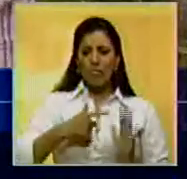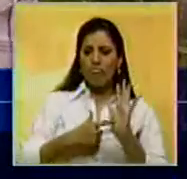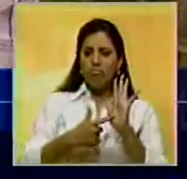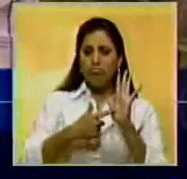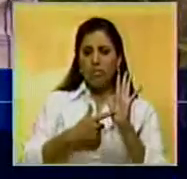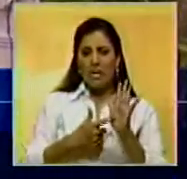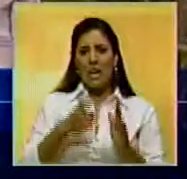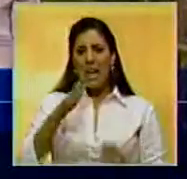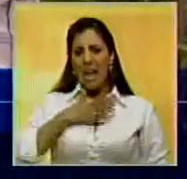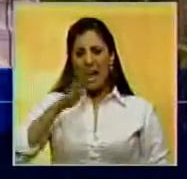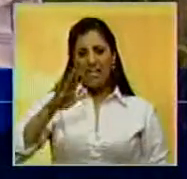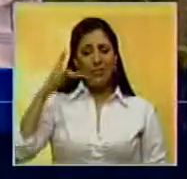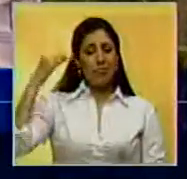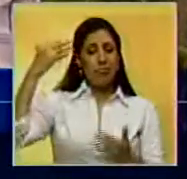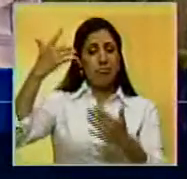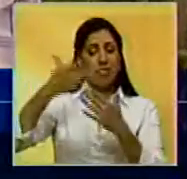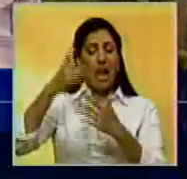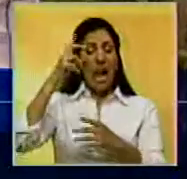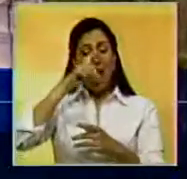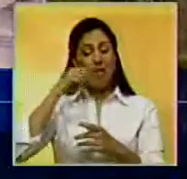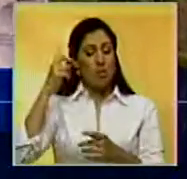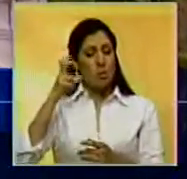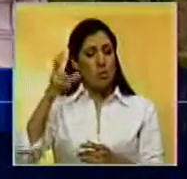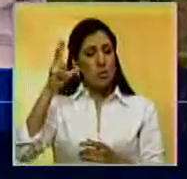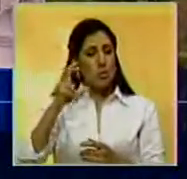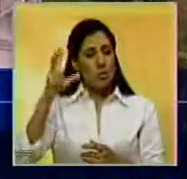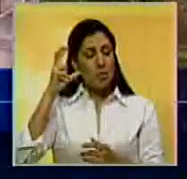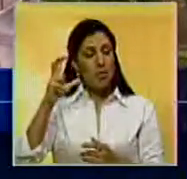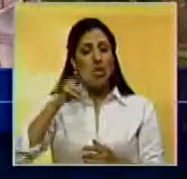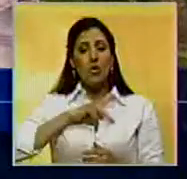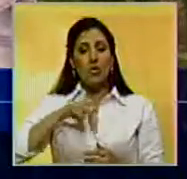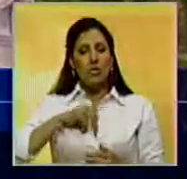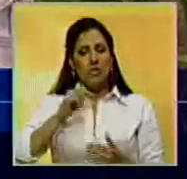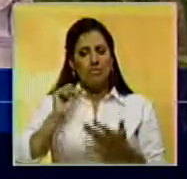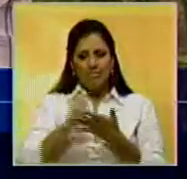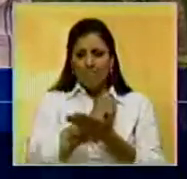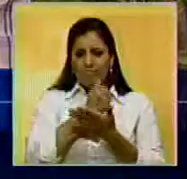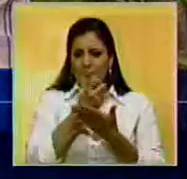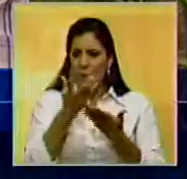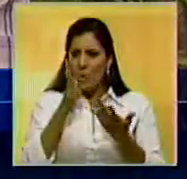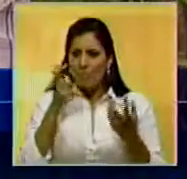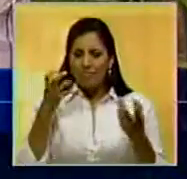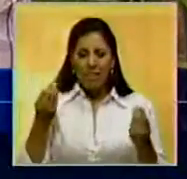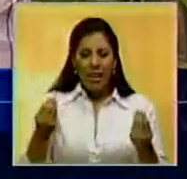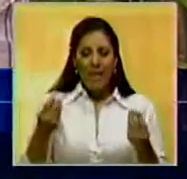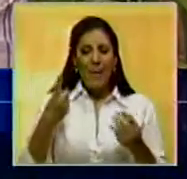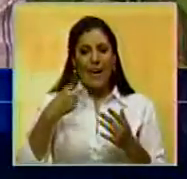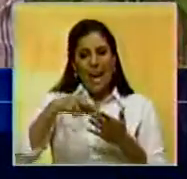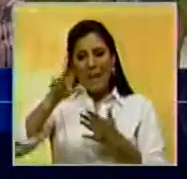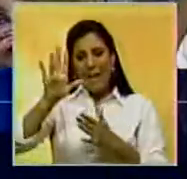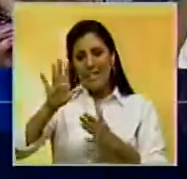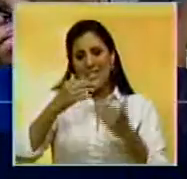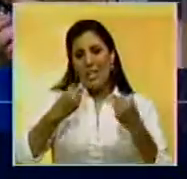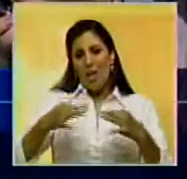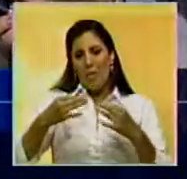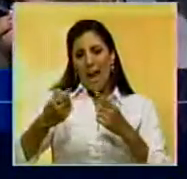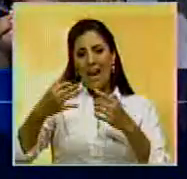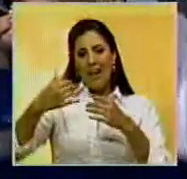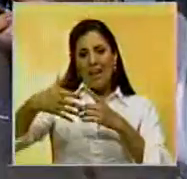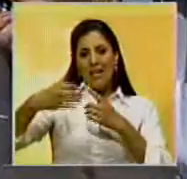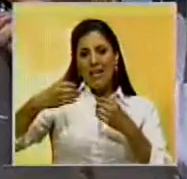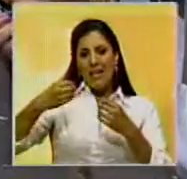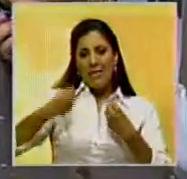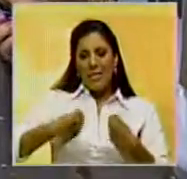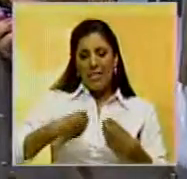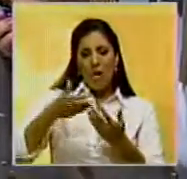pública, bueno, o sea, después de tantos años de escucharlo, bueno, uno siente un vacío, ¿no? Pero es el camino, es la vida, ¿no? Me dio dolor